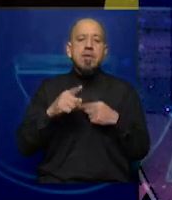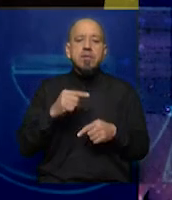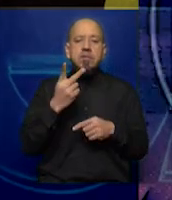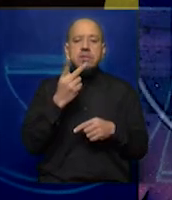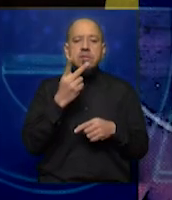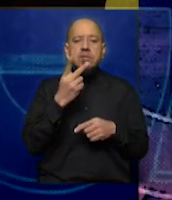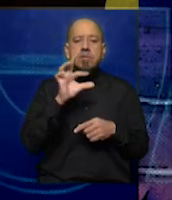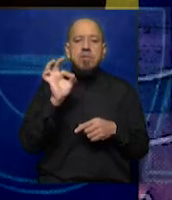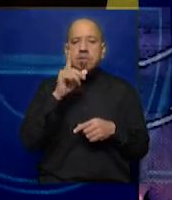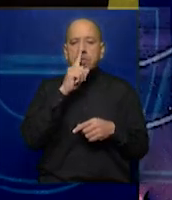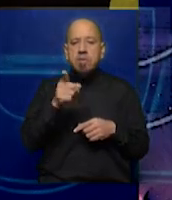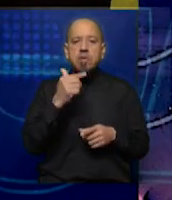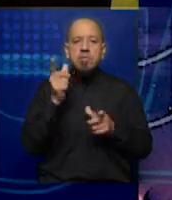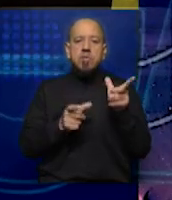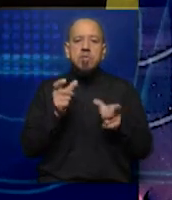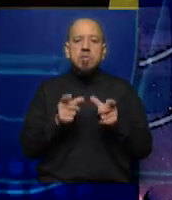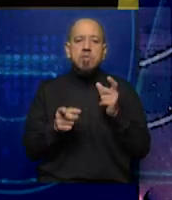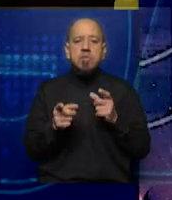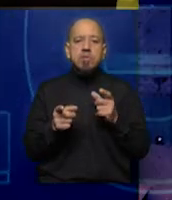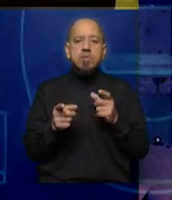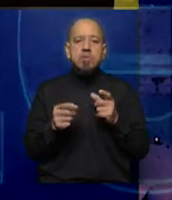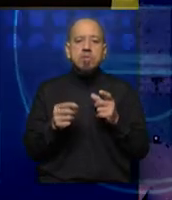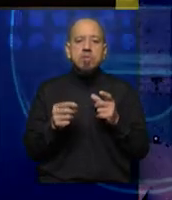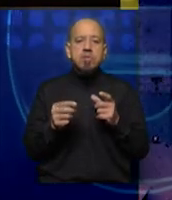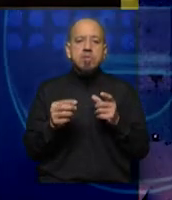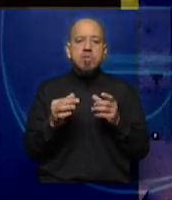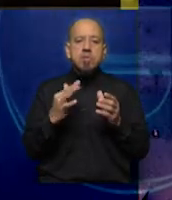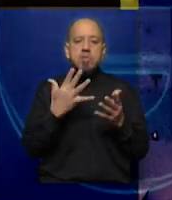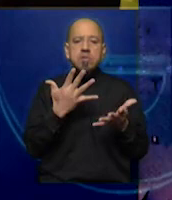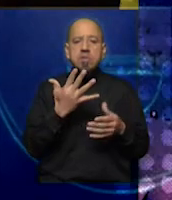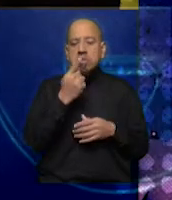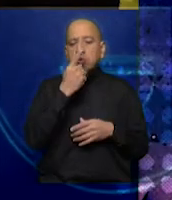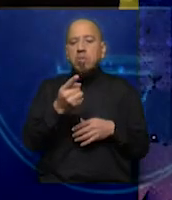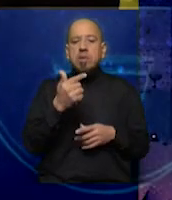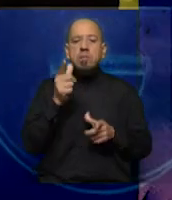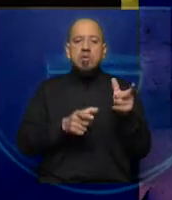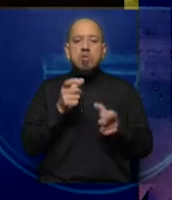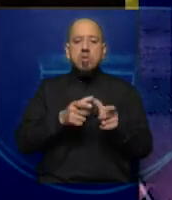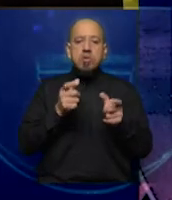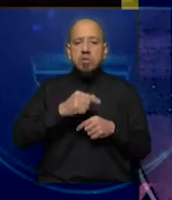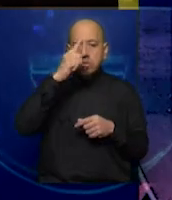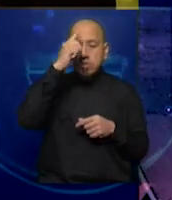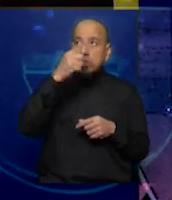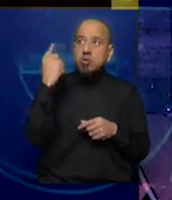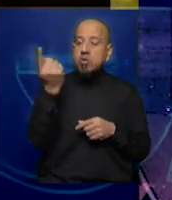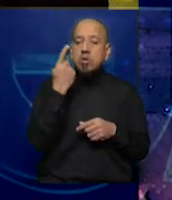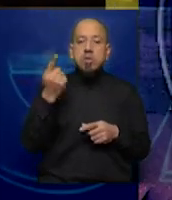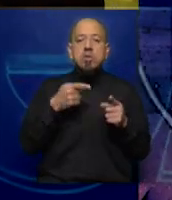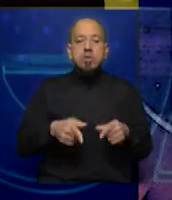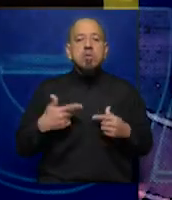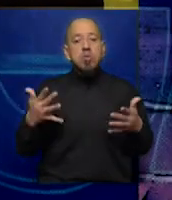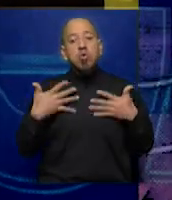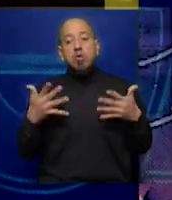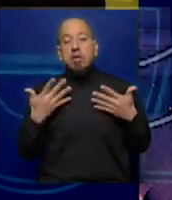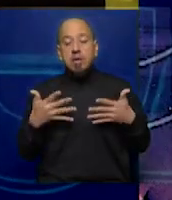20.000 y pico de personas, y 5.000 y algo eran del exterior. Estuvo muy bueno, estamos muy